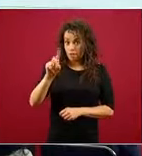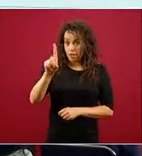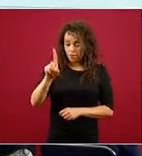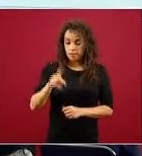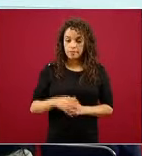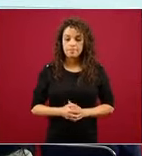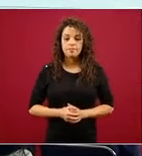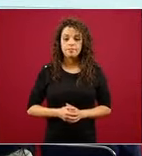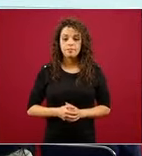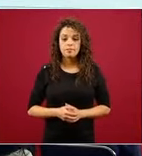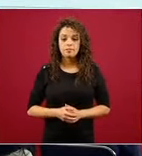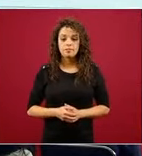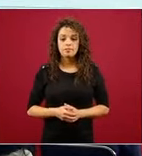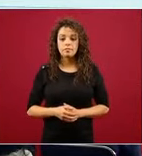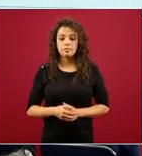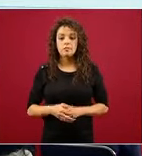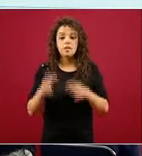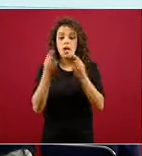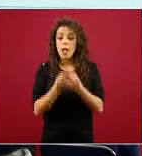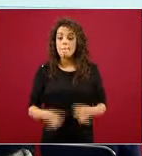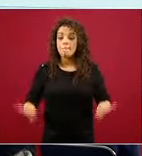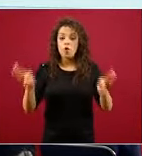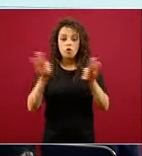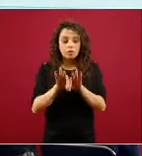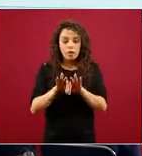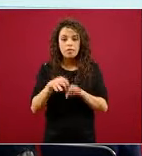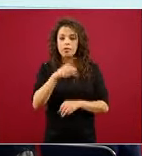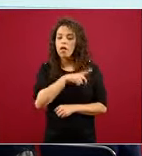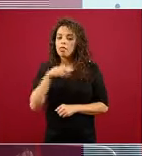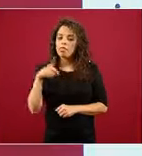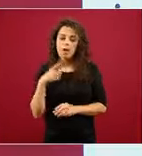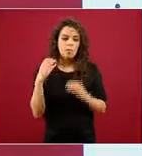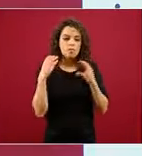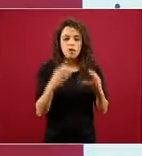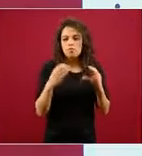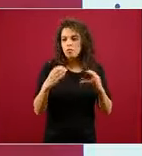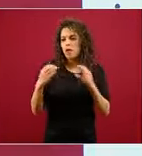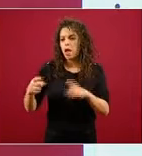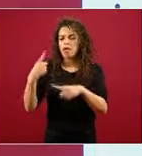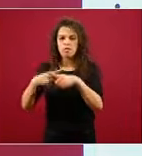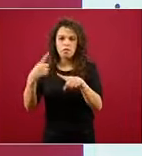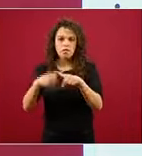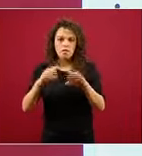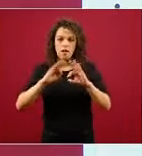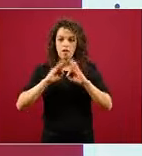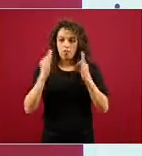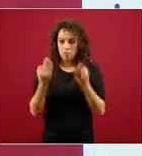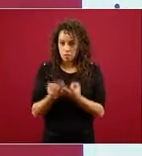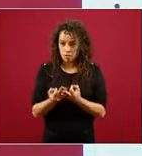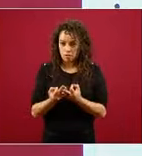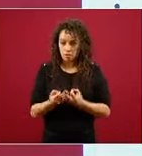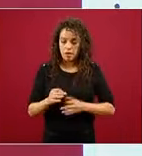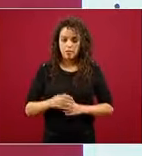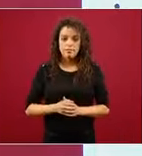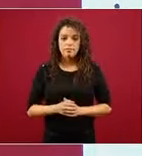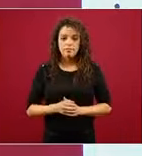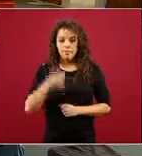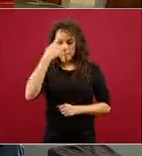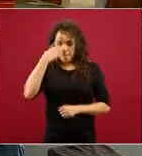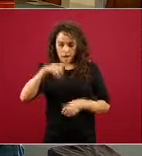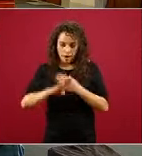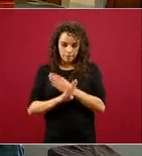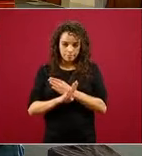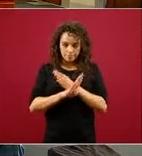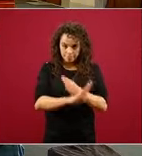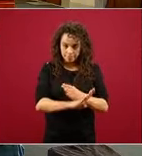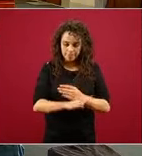medidas preventivas las llevemos a cabo. Vamos a recordar un poco también de esas medidas preventivas durante esta presentación. ¿Me puede pasar la siguiente? Muchas